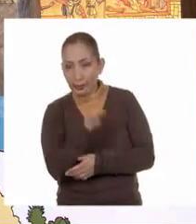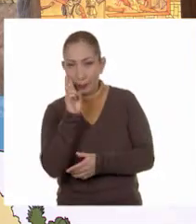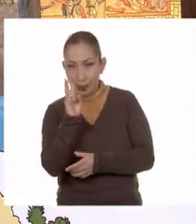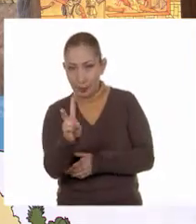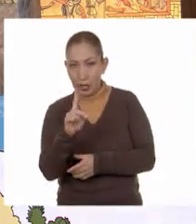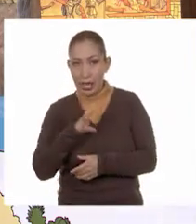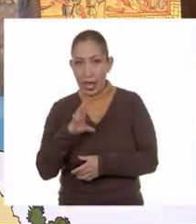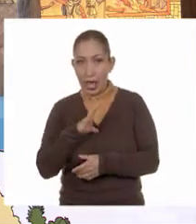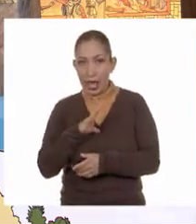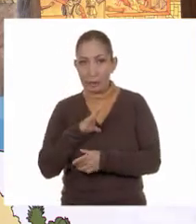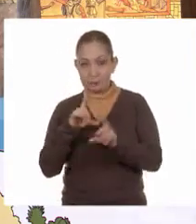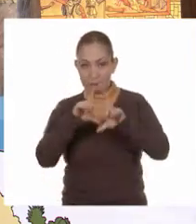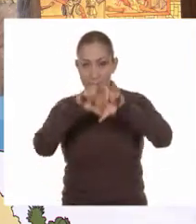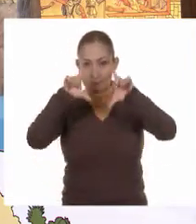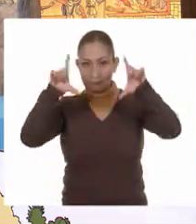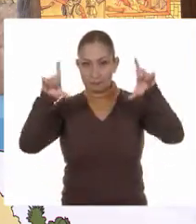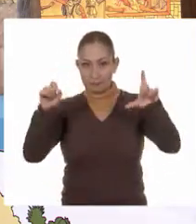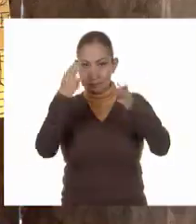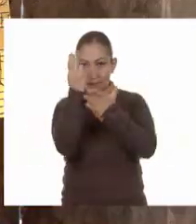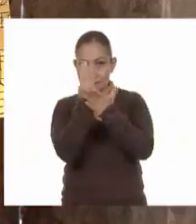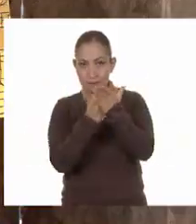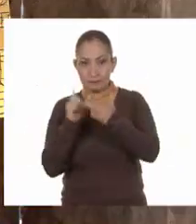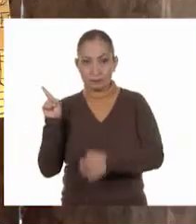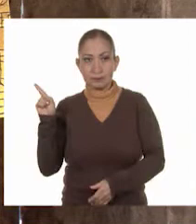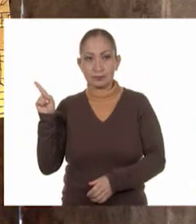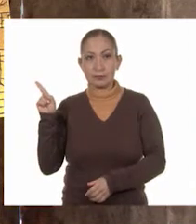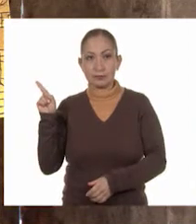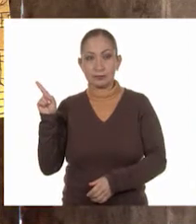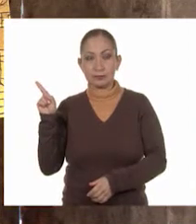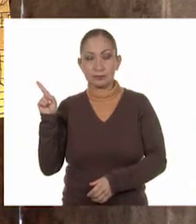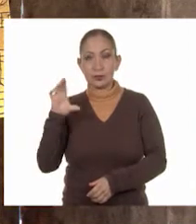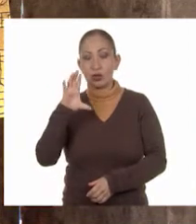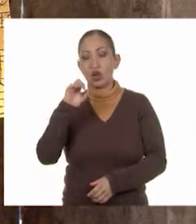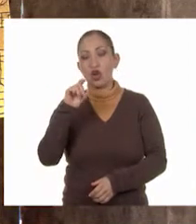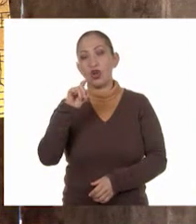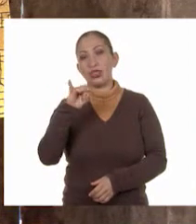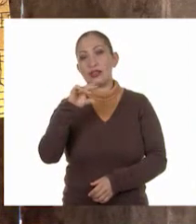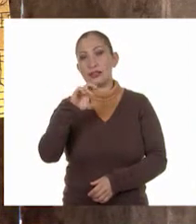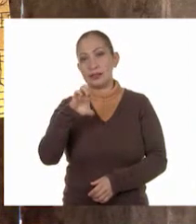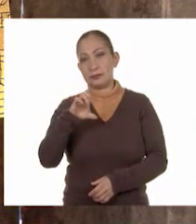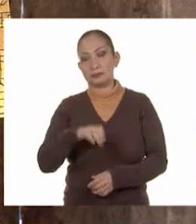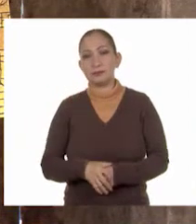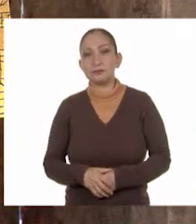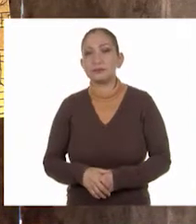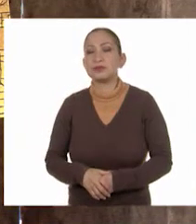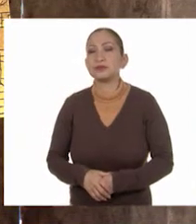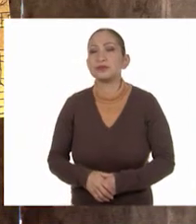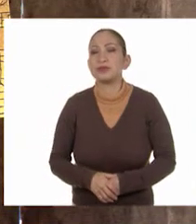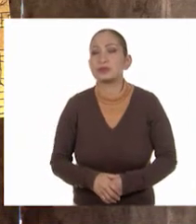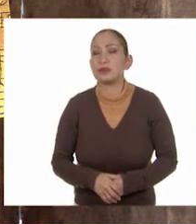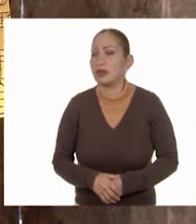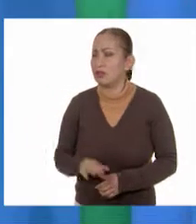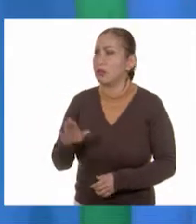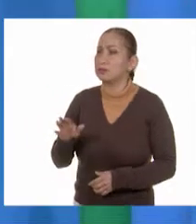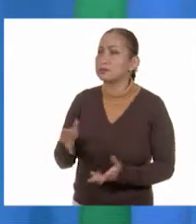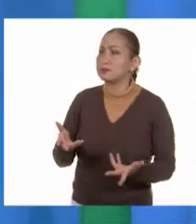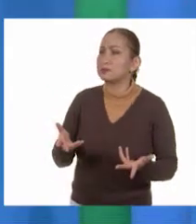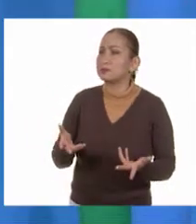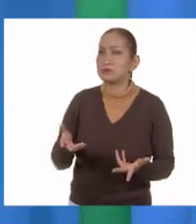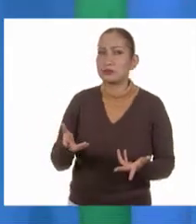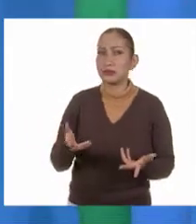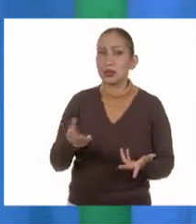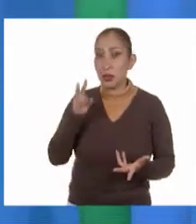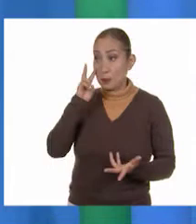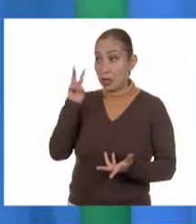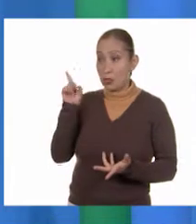ya en nuestro códice. Muy bien. Ay, maestra, pues viendo bien